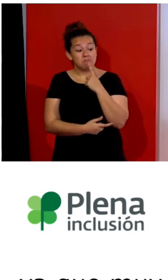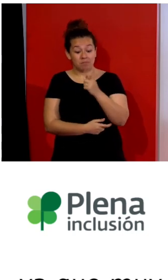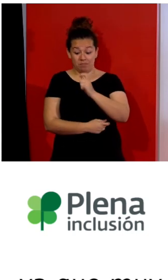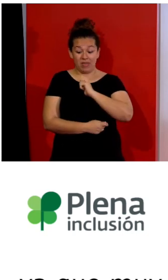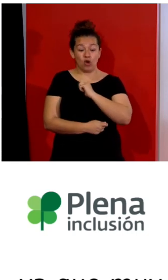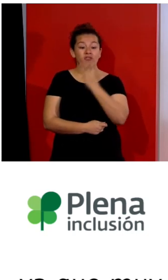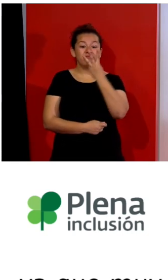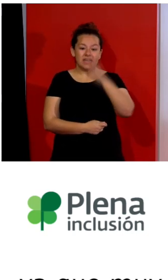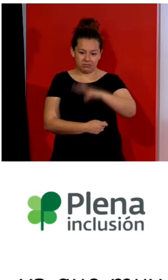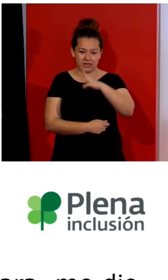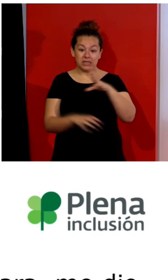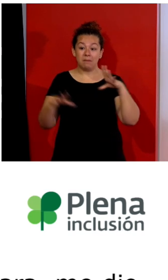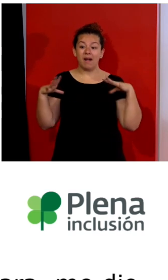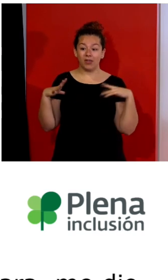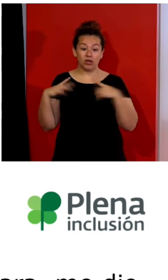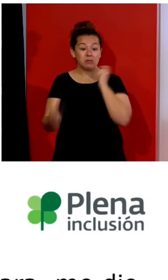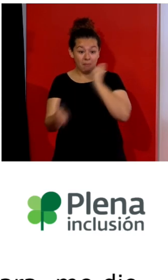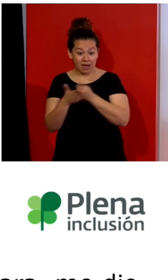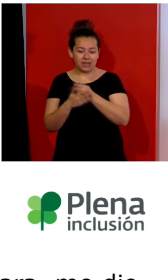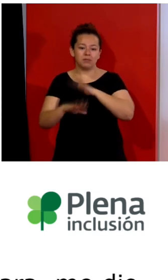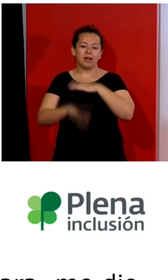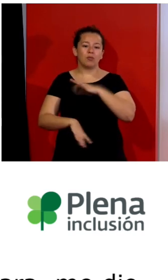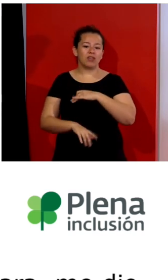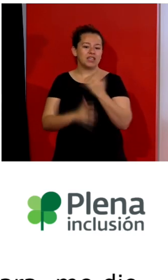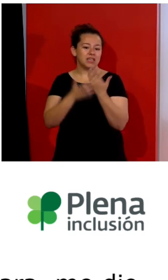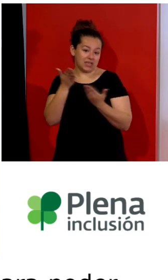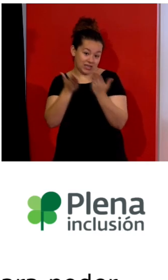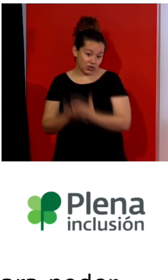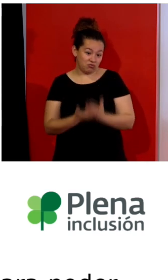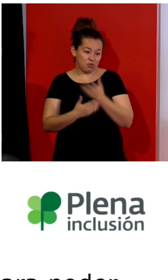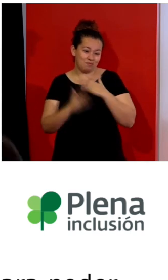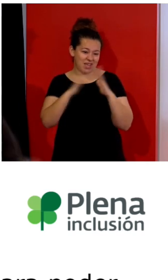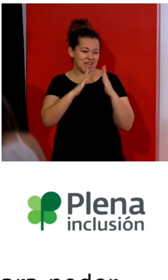para poder estudiar, aunque en mi casa no estaba muy de acuerdo.